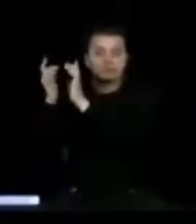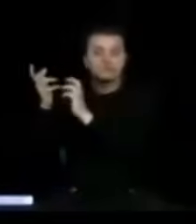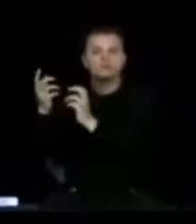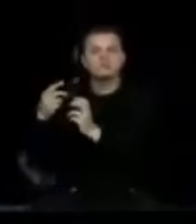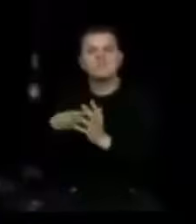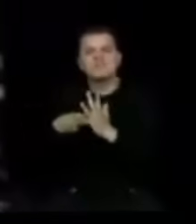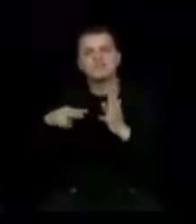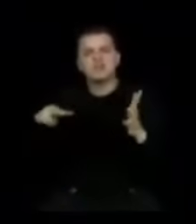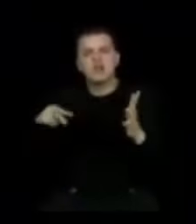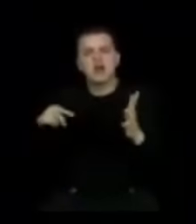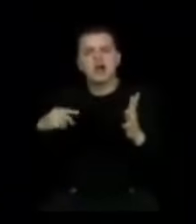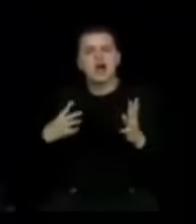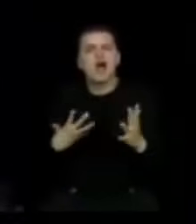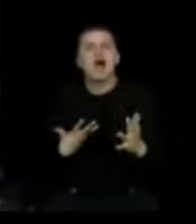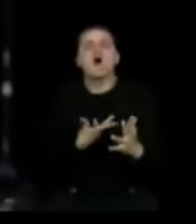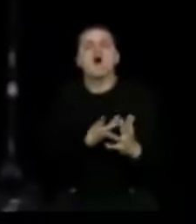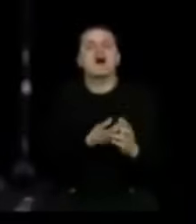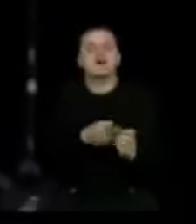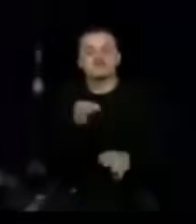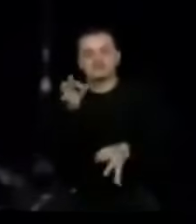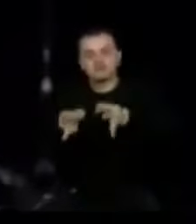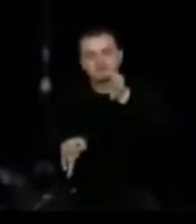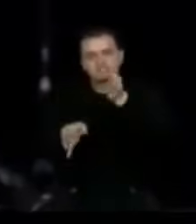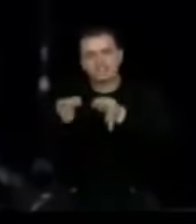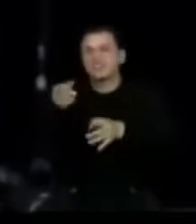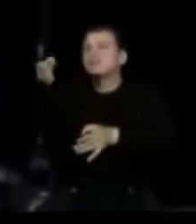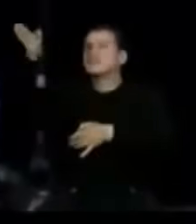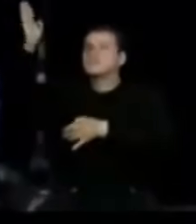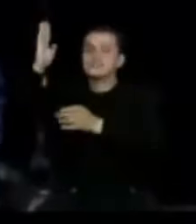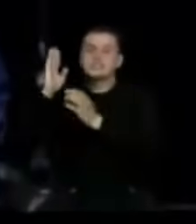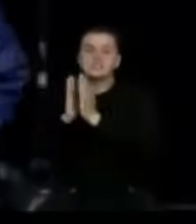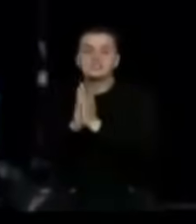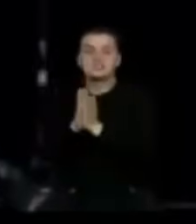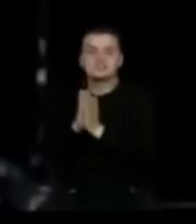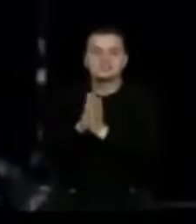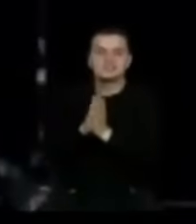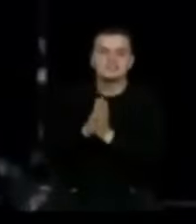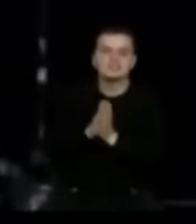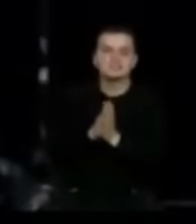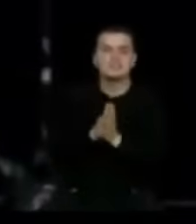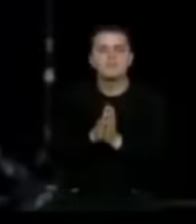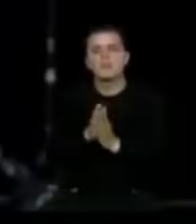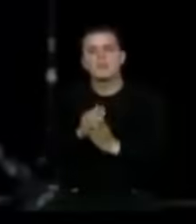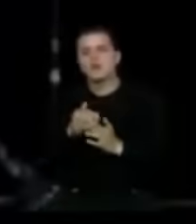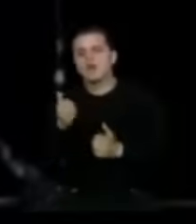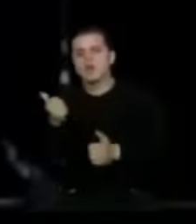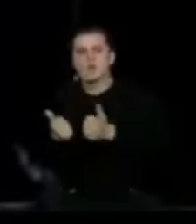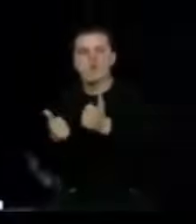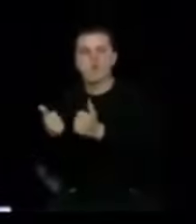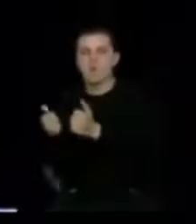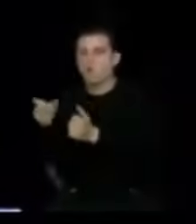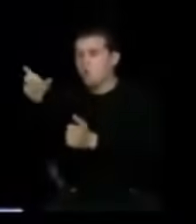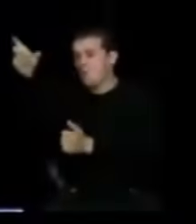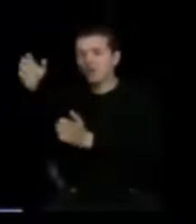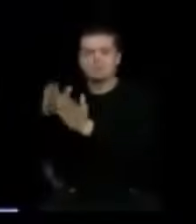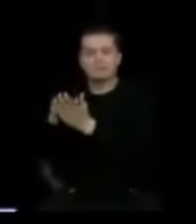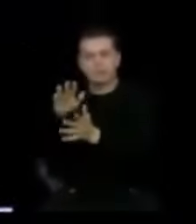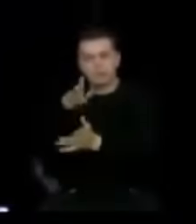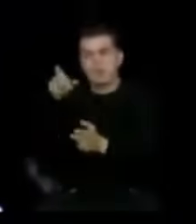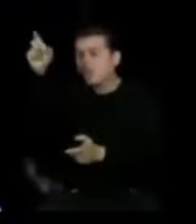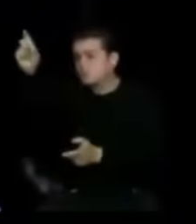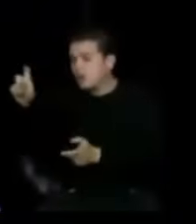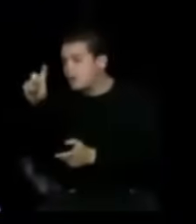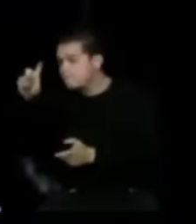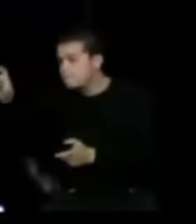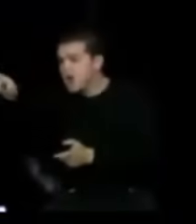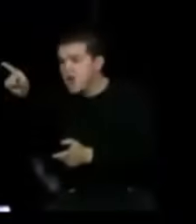somos justificados ante Dios, que cual fue entregado, hablando de Jesús,